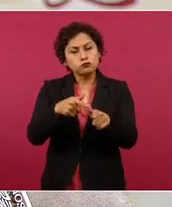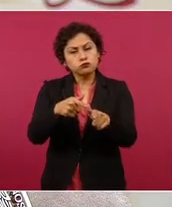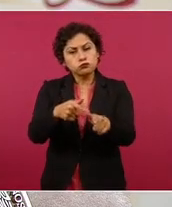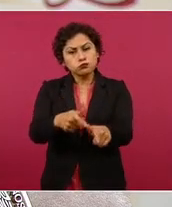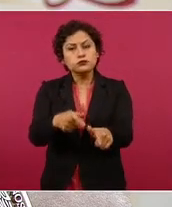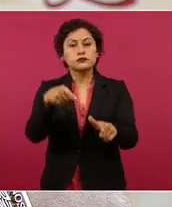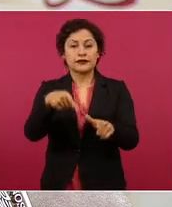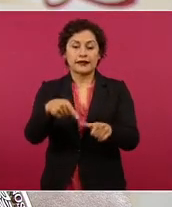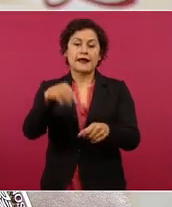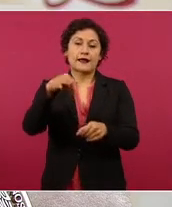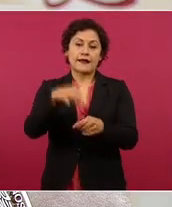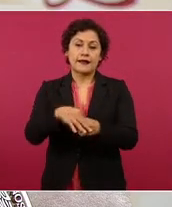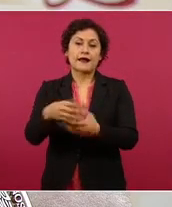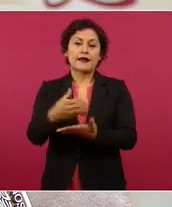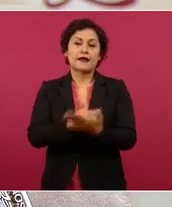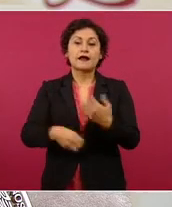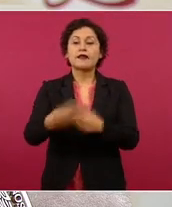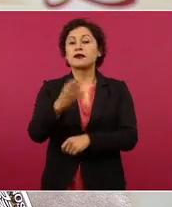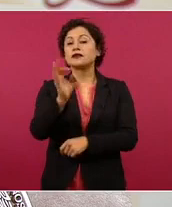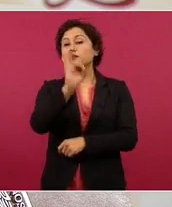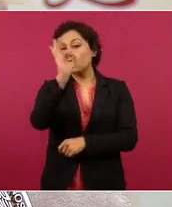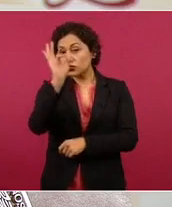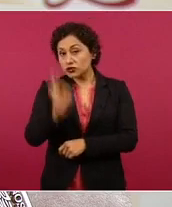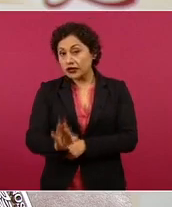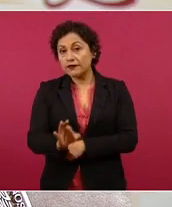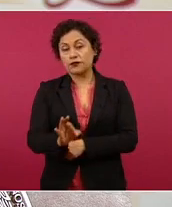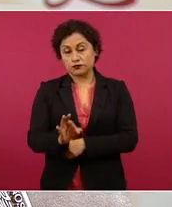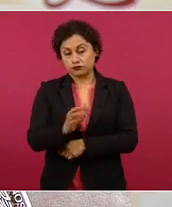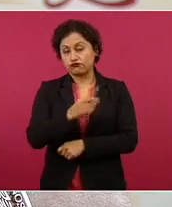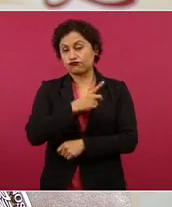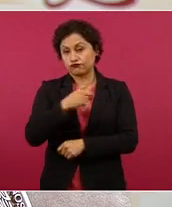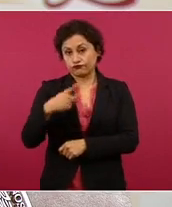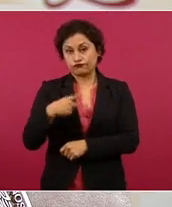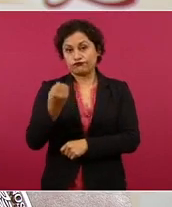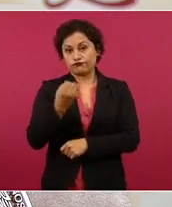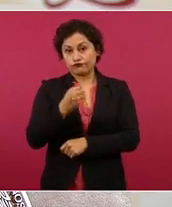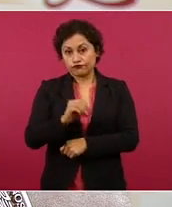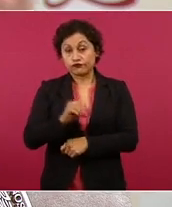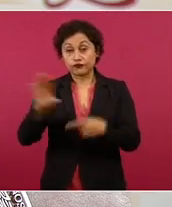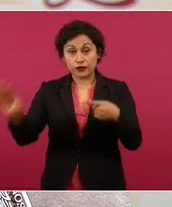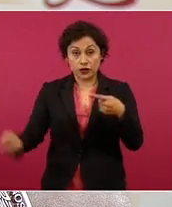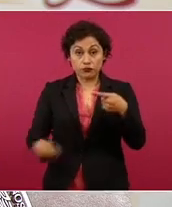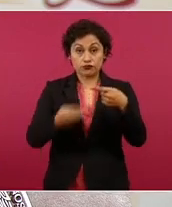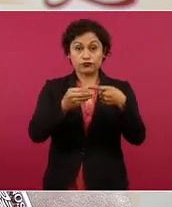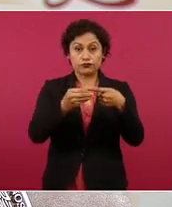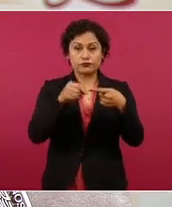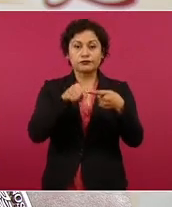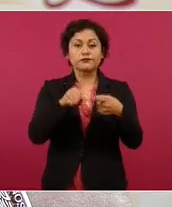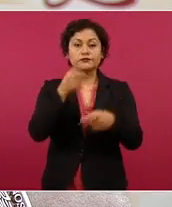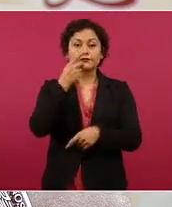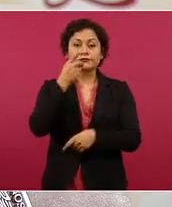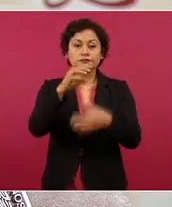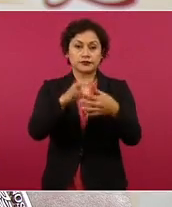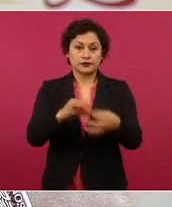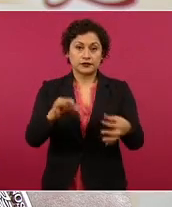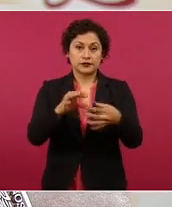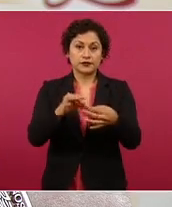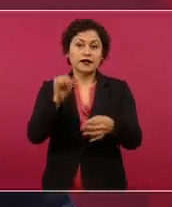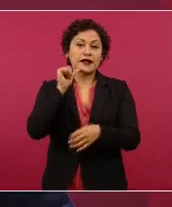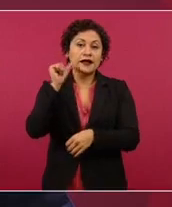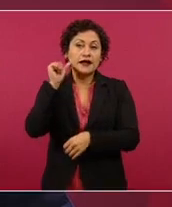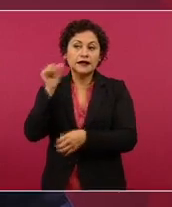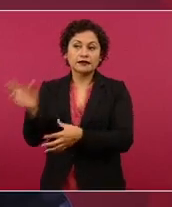el 3% de la votación total emitida. Le agregaron un párrafo que me comentaron